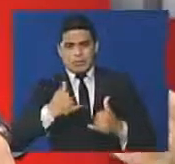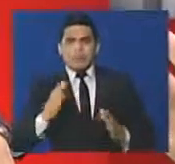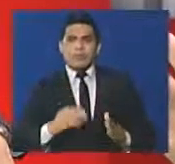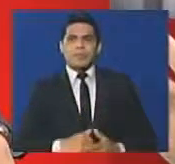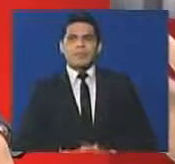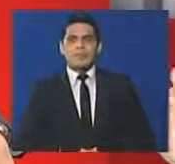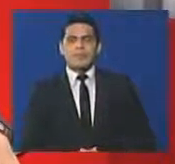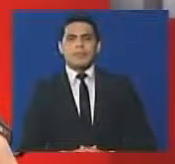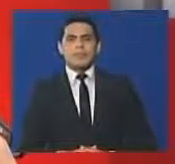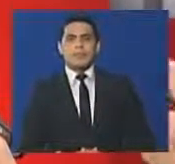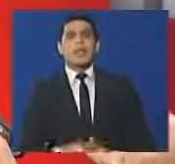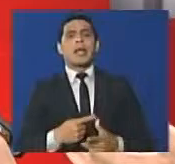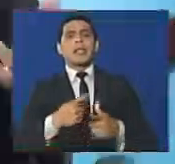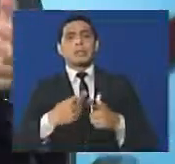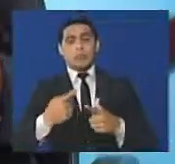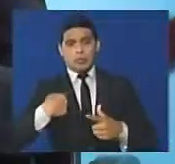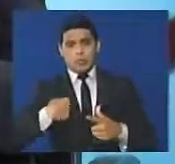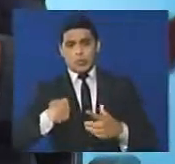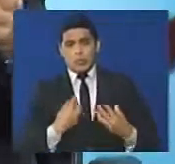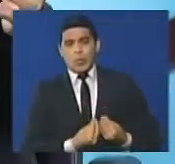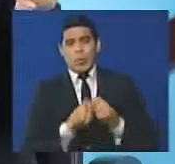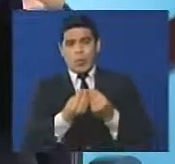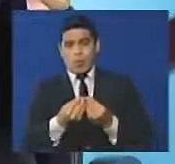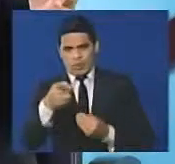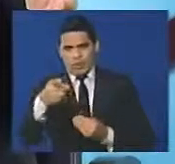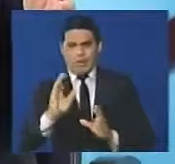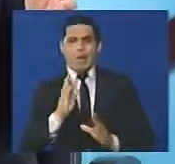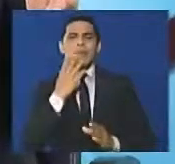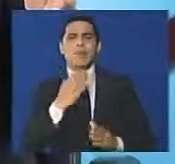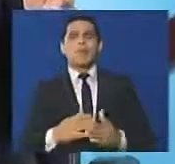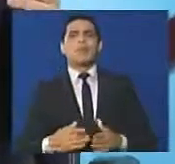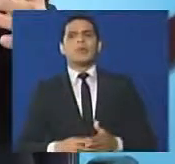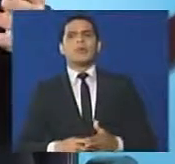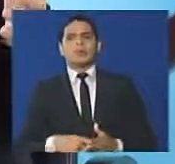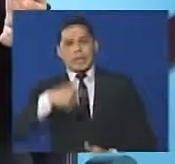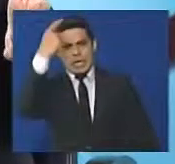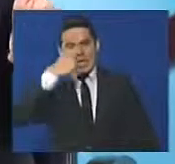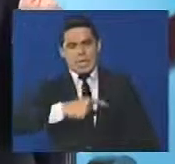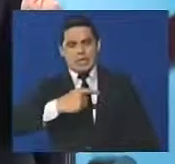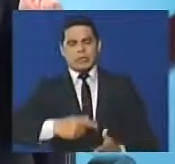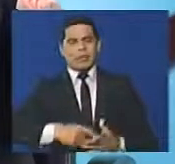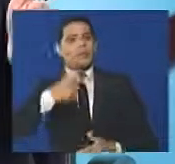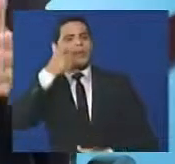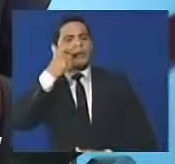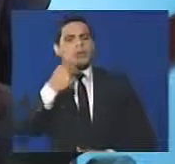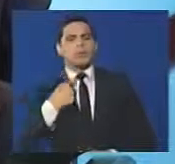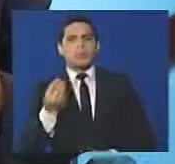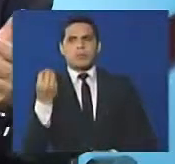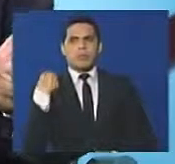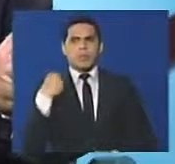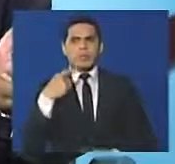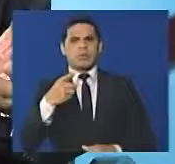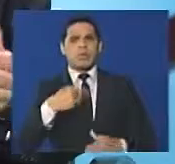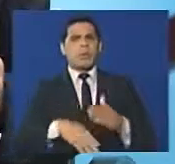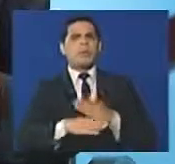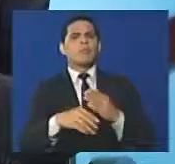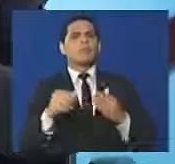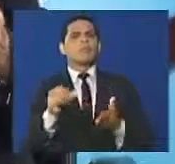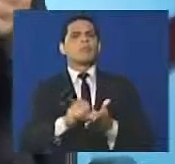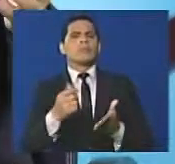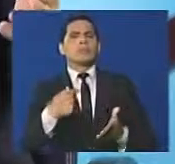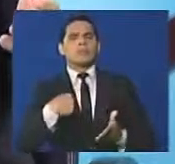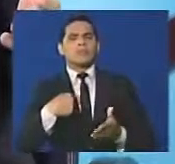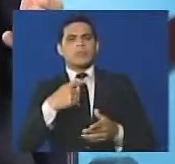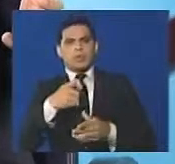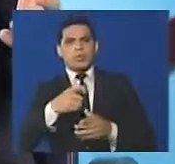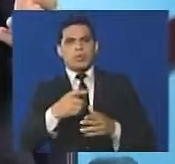¡Soy yo! Cuando llego allá, el portero, sabiendo que yo tocaba con la sinfónica, me dice, ¿para dónde va usted? Digo,